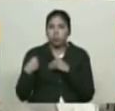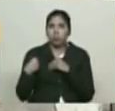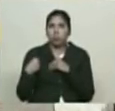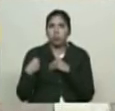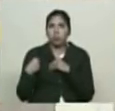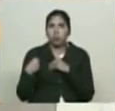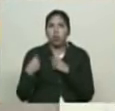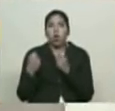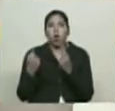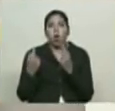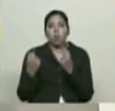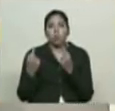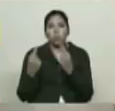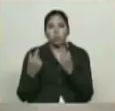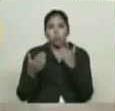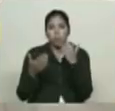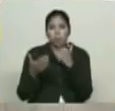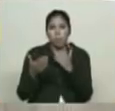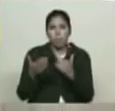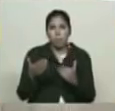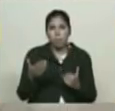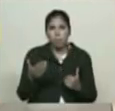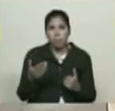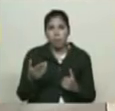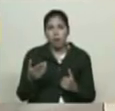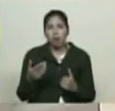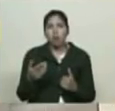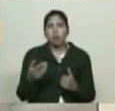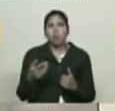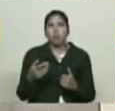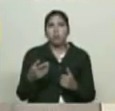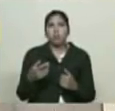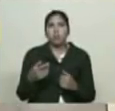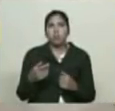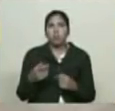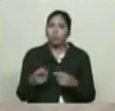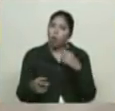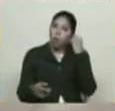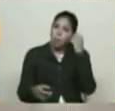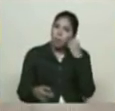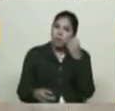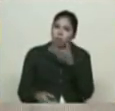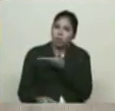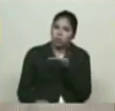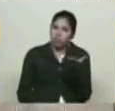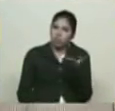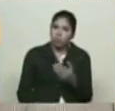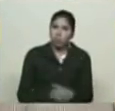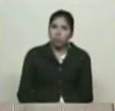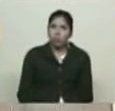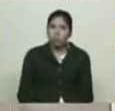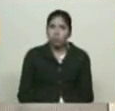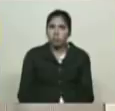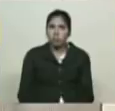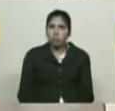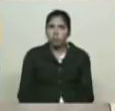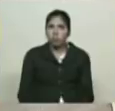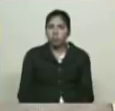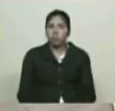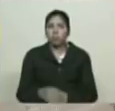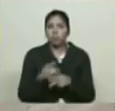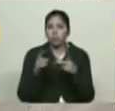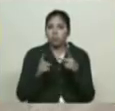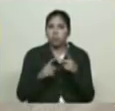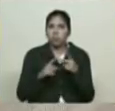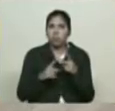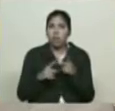República Dominicana. Quisiéramos conocer su opinión acerca de esto y sobre qué opinión también tiene sobre la decisión de